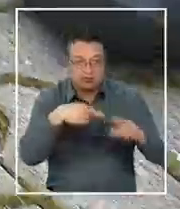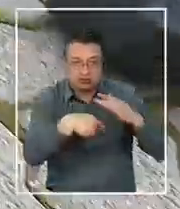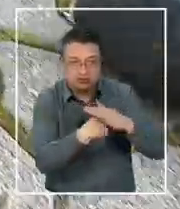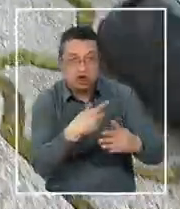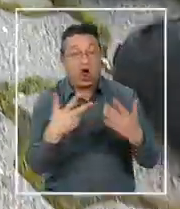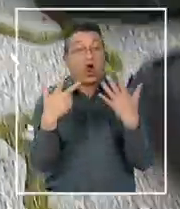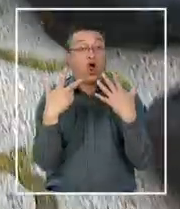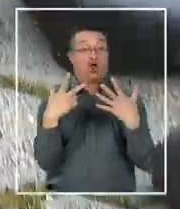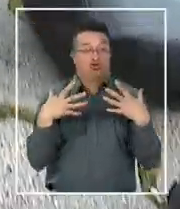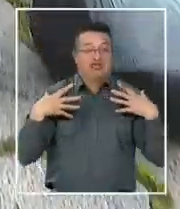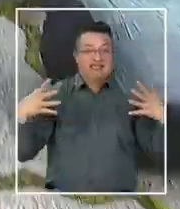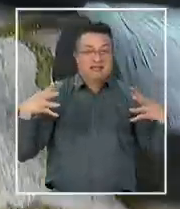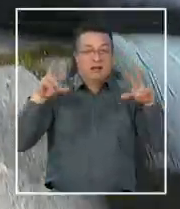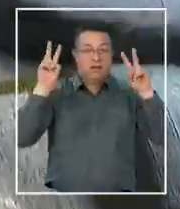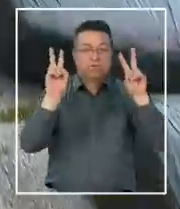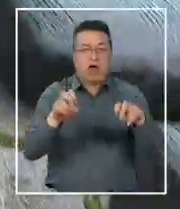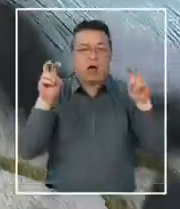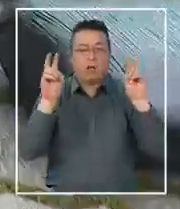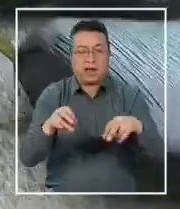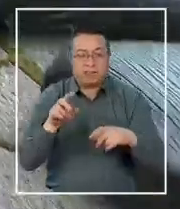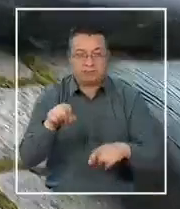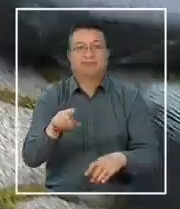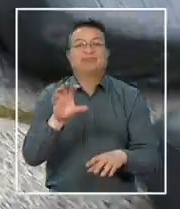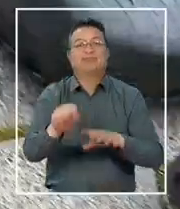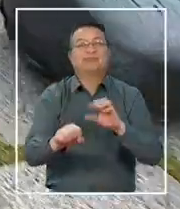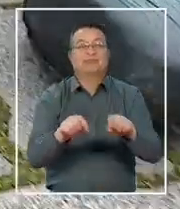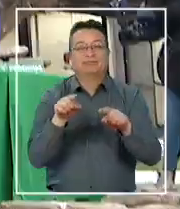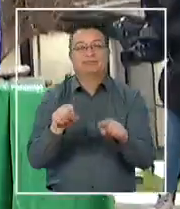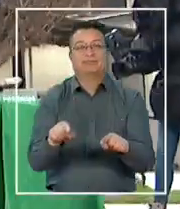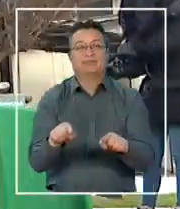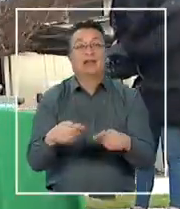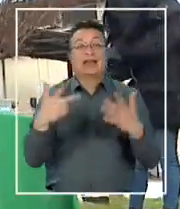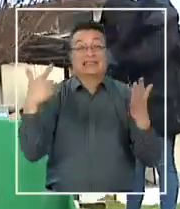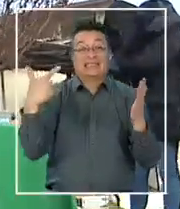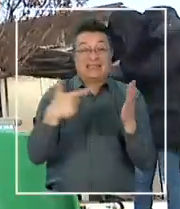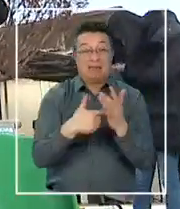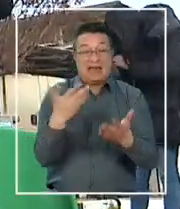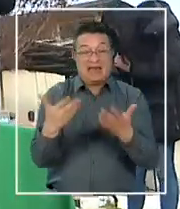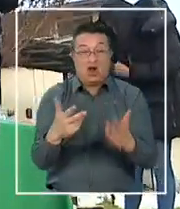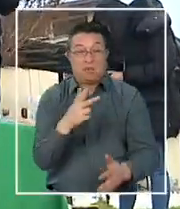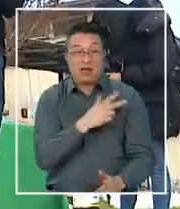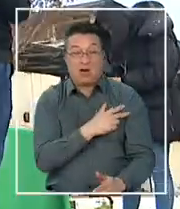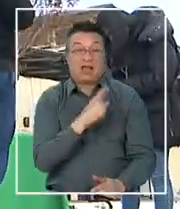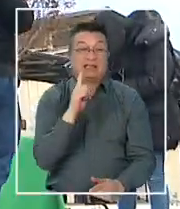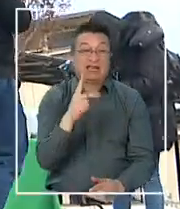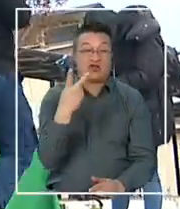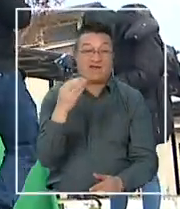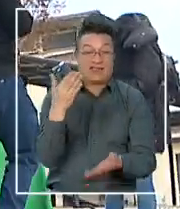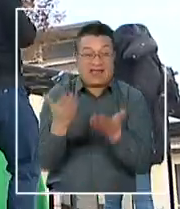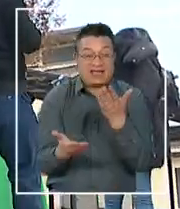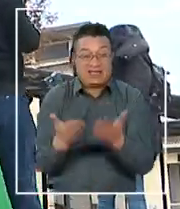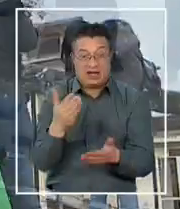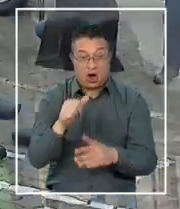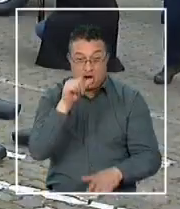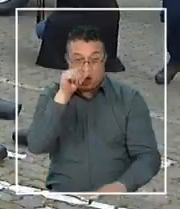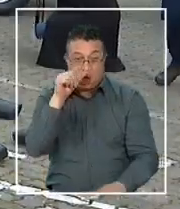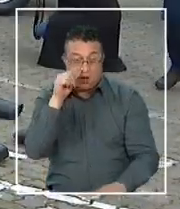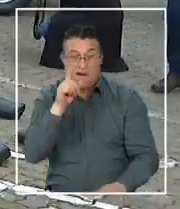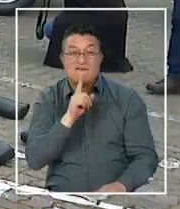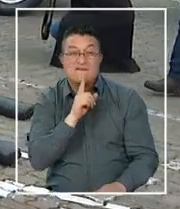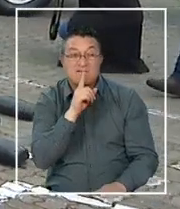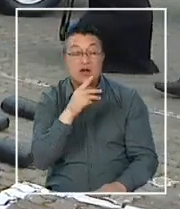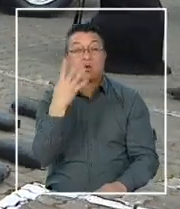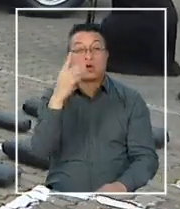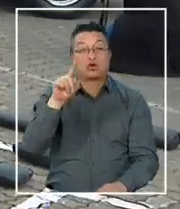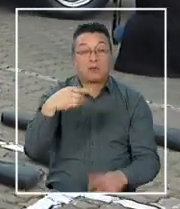ocho grandes incautaciones de droga por esta vía más de siete mil kilos de marihuana casi 120 kilos de clorhidrato de cocaína